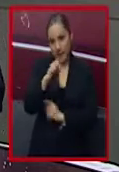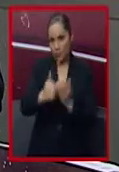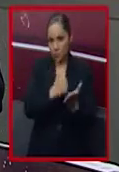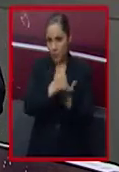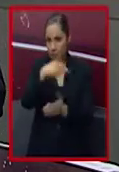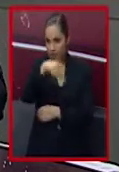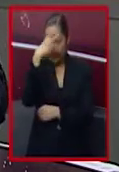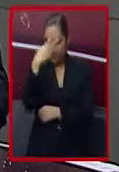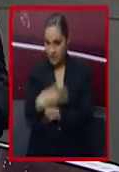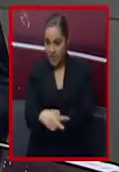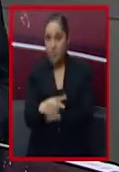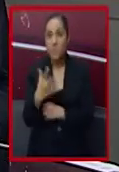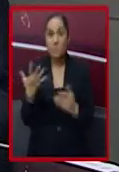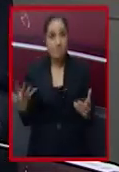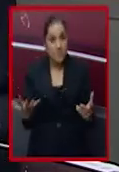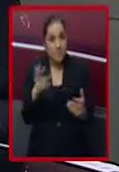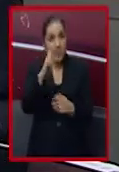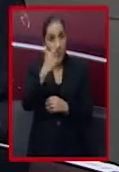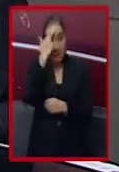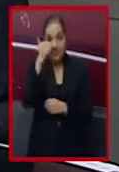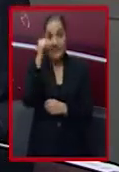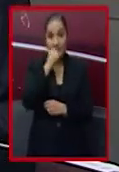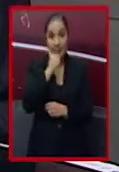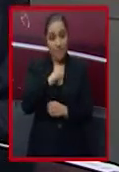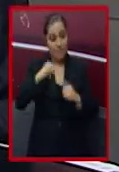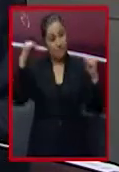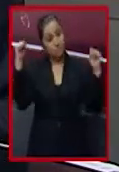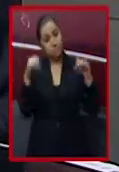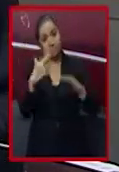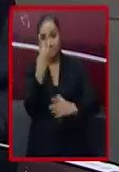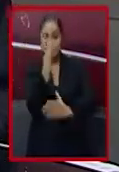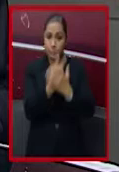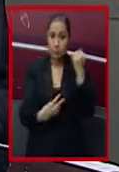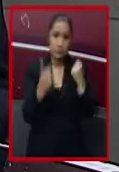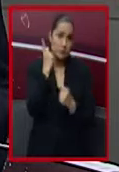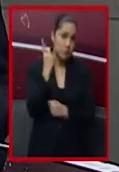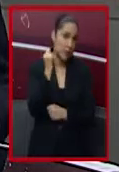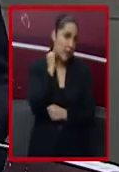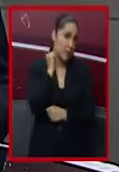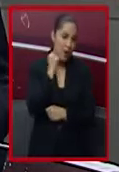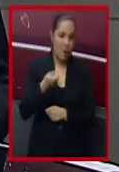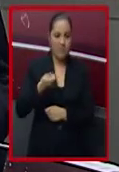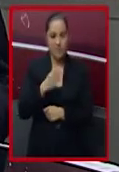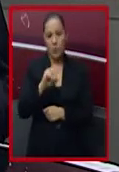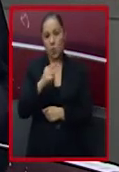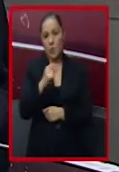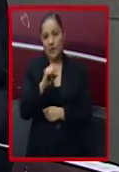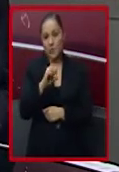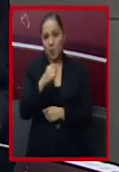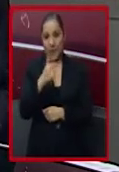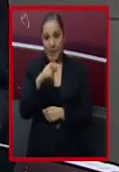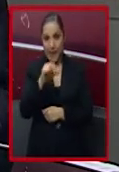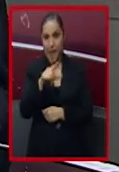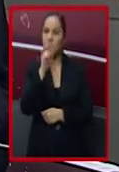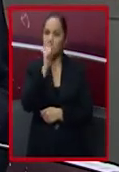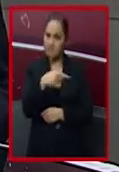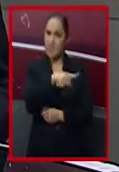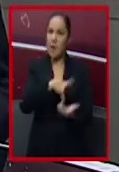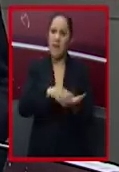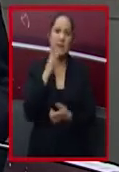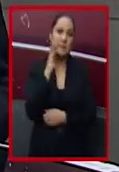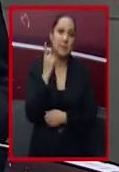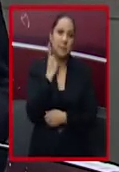Recordar que la sede del Congreso General siempre es el Palacio Legislativo de San Lázaro. El 1 de febrero de 2017, también al concluir